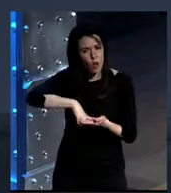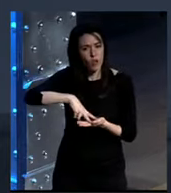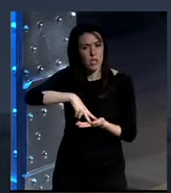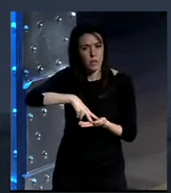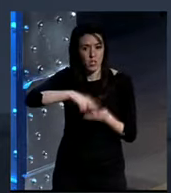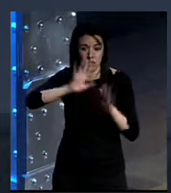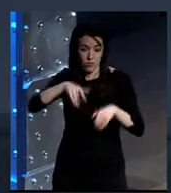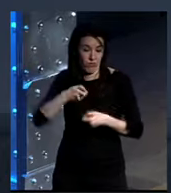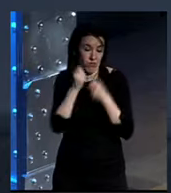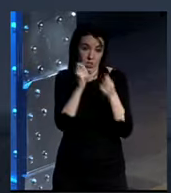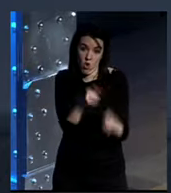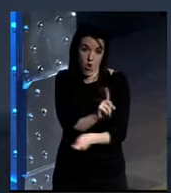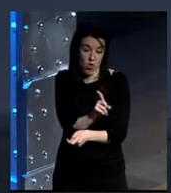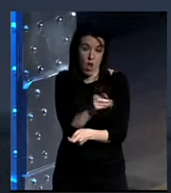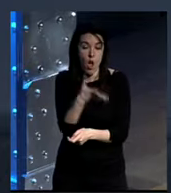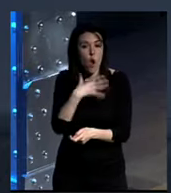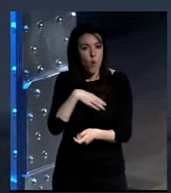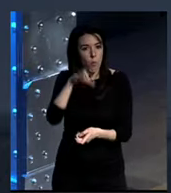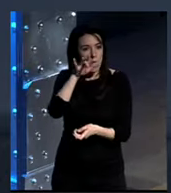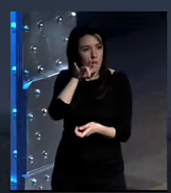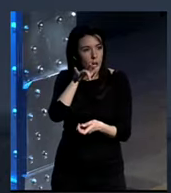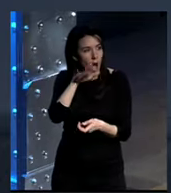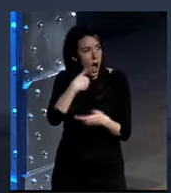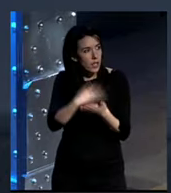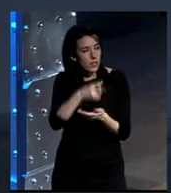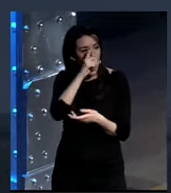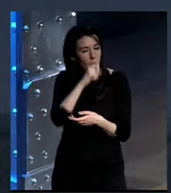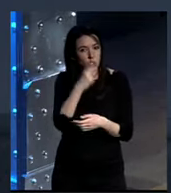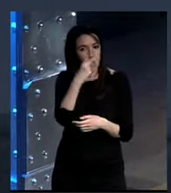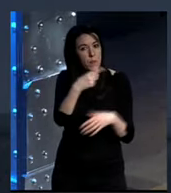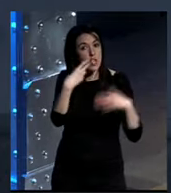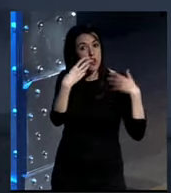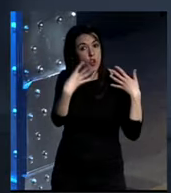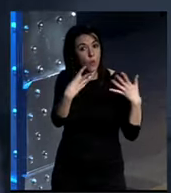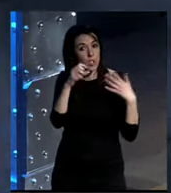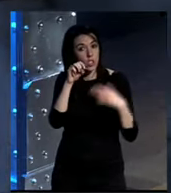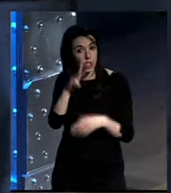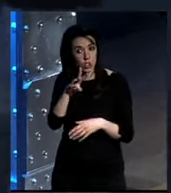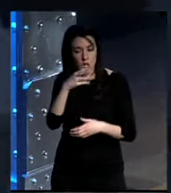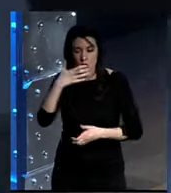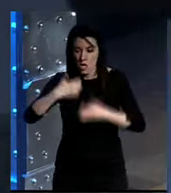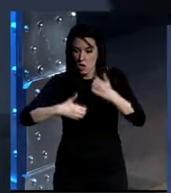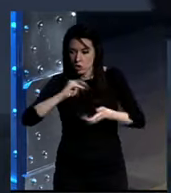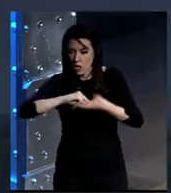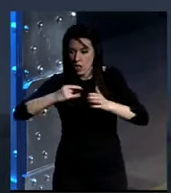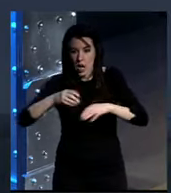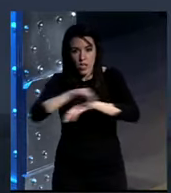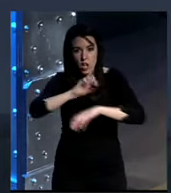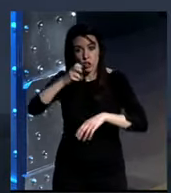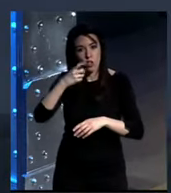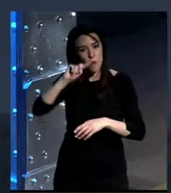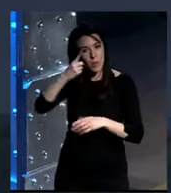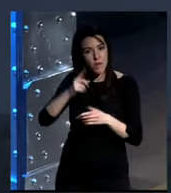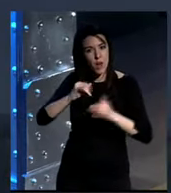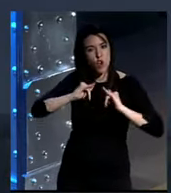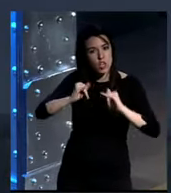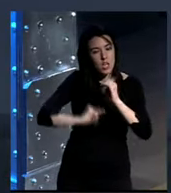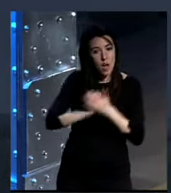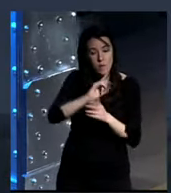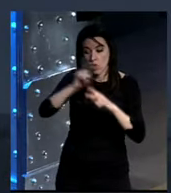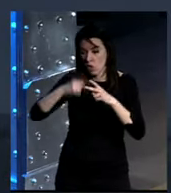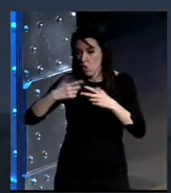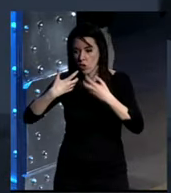no se les dio, pues eso probablemente hasta 1913, ¿no? Esa lucha con los ingenieros de otras titulaciones, con los de caminos primero, con los industriales